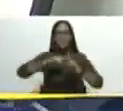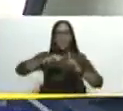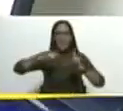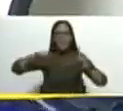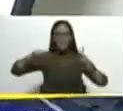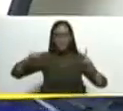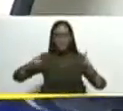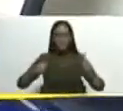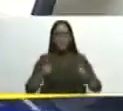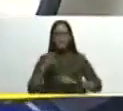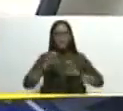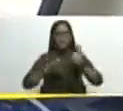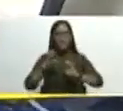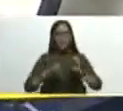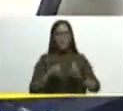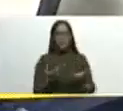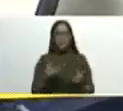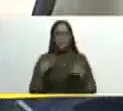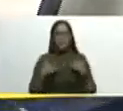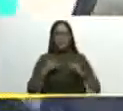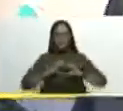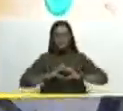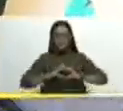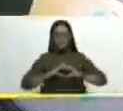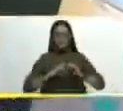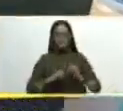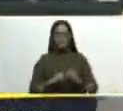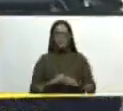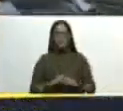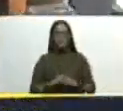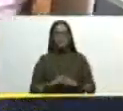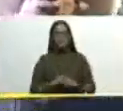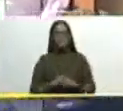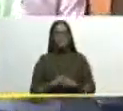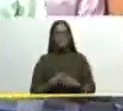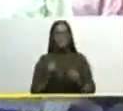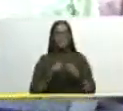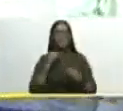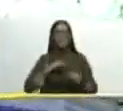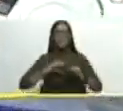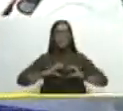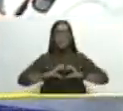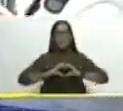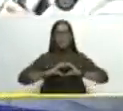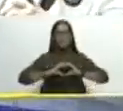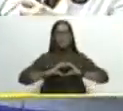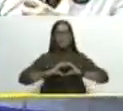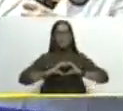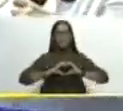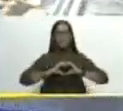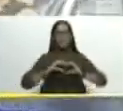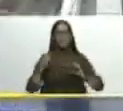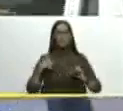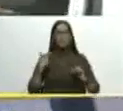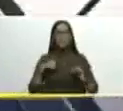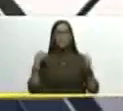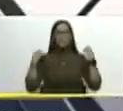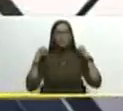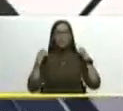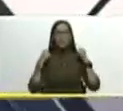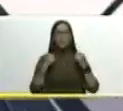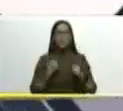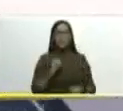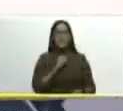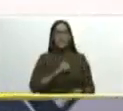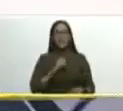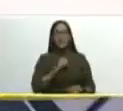estructura cardíaca. Muy importante en el examen cardiológico. En movimiento. Para ver cómo está el corazón. Tenemos máquinas para hacer eco de esfuerzo.